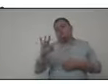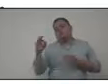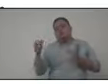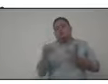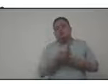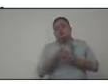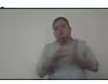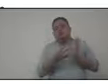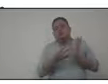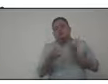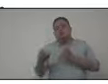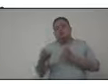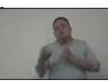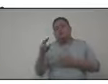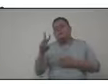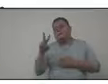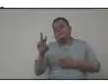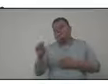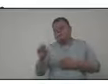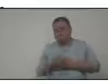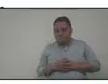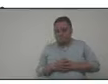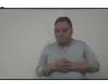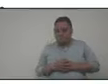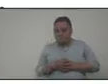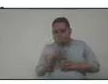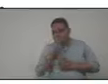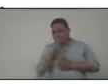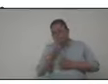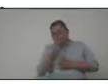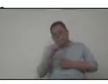33.920. ¿Y cuál laboratorio clínico?